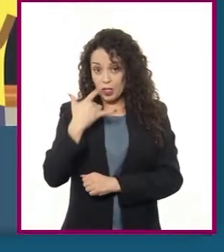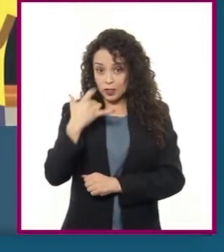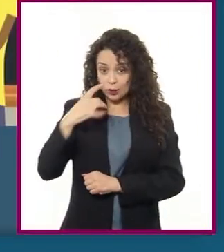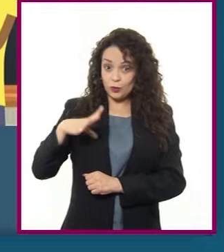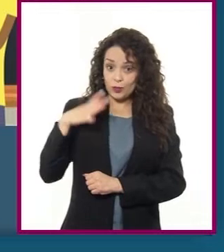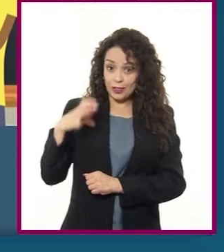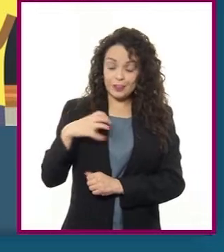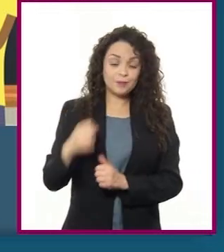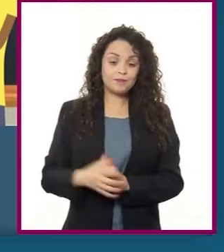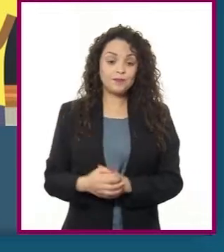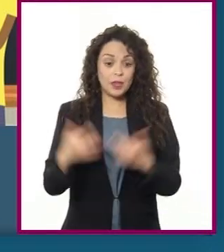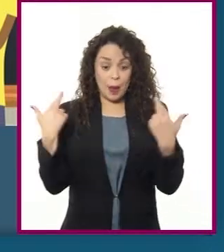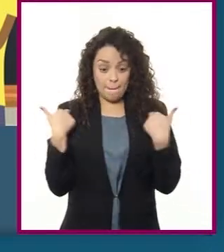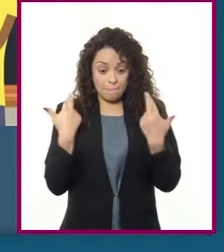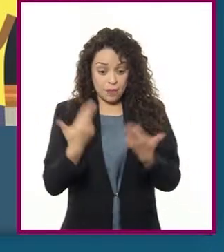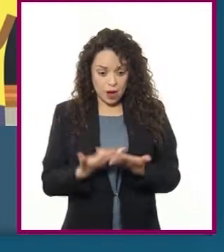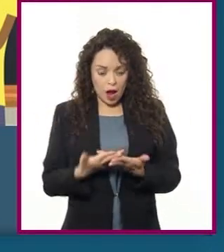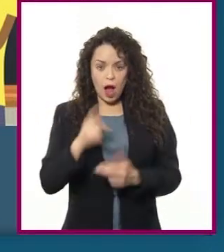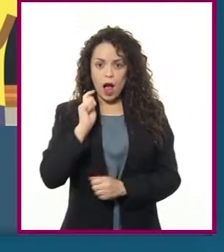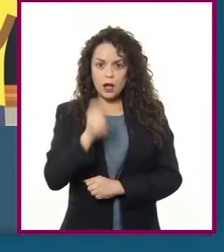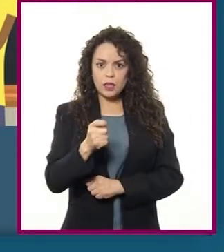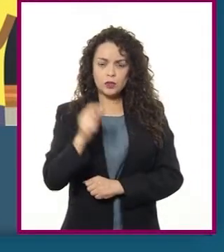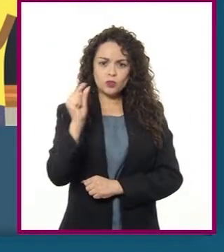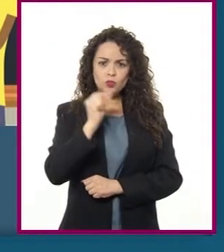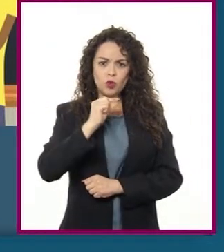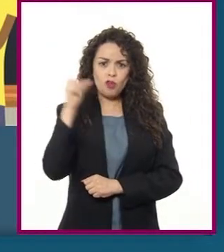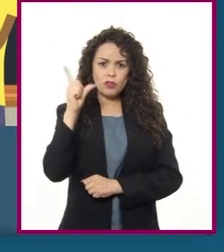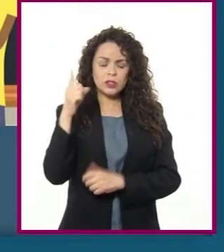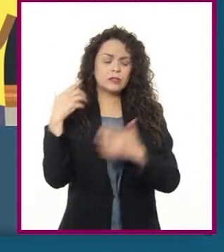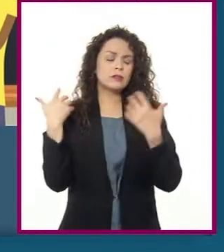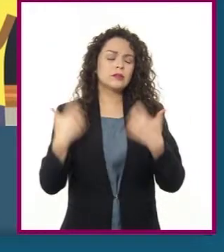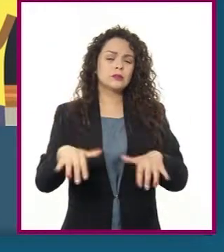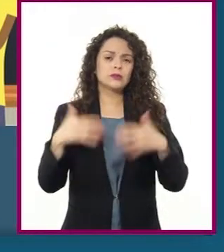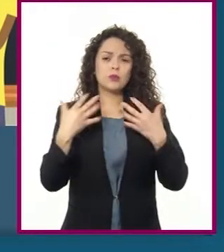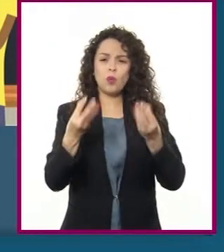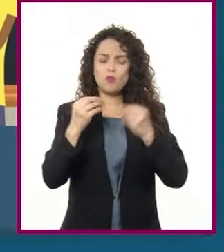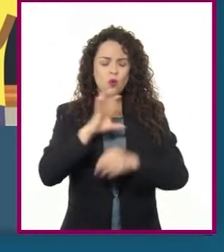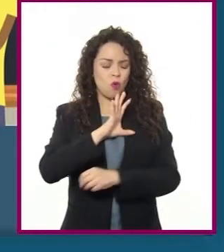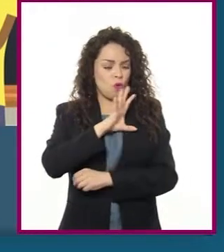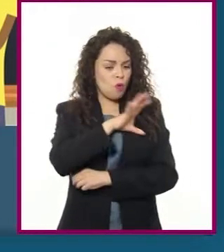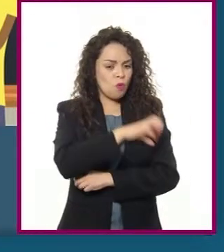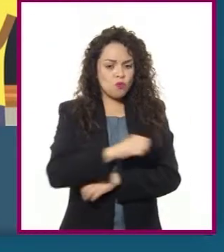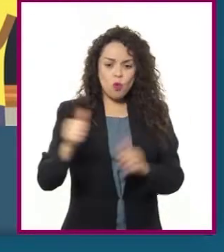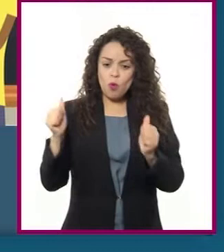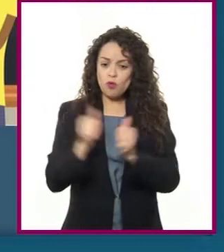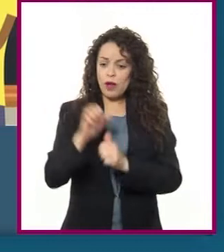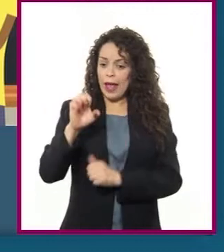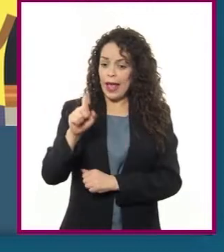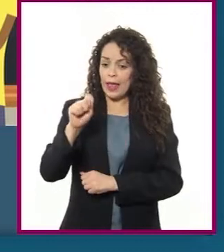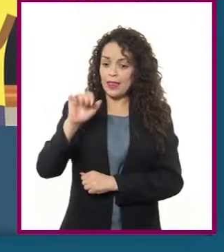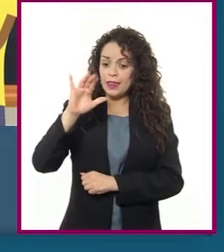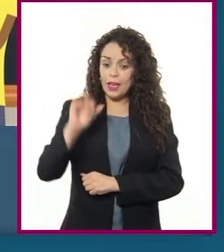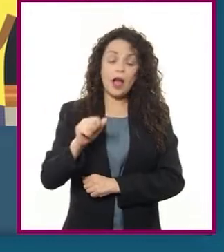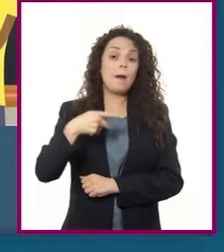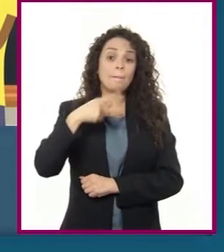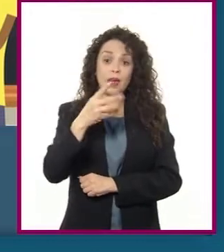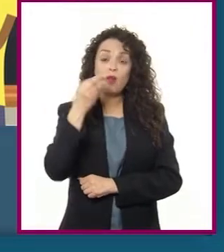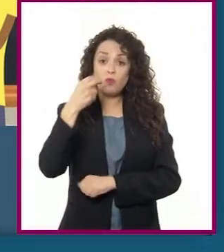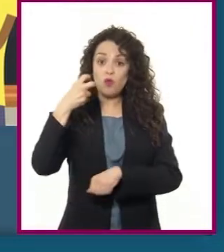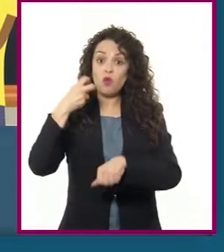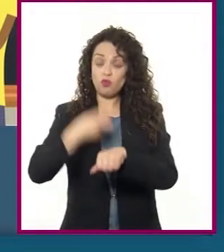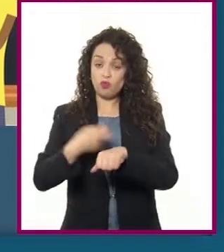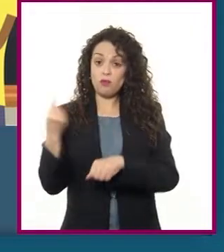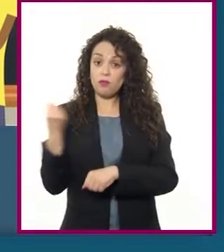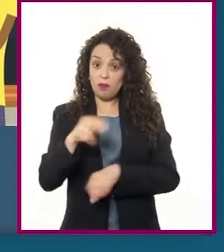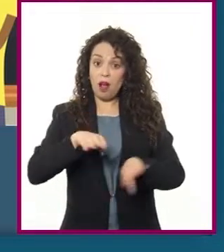La docencia es una profesión emocionalmente apasionante, profundamente ética e intelectualmente exigente, cuya